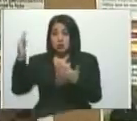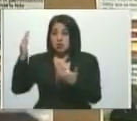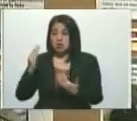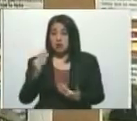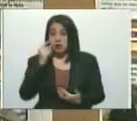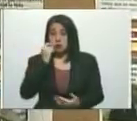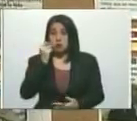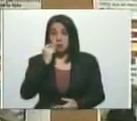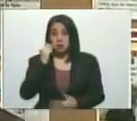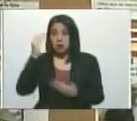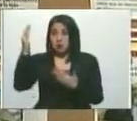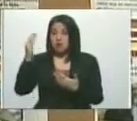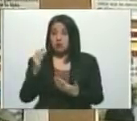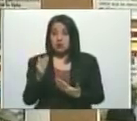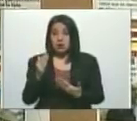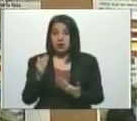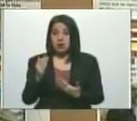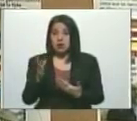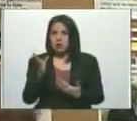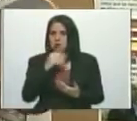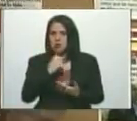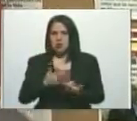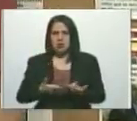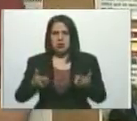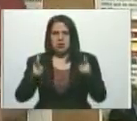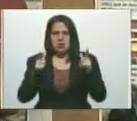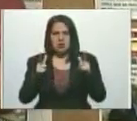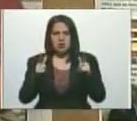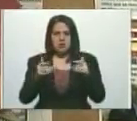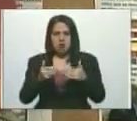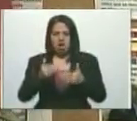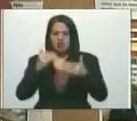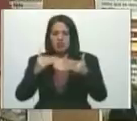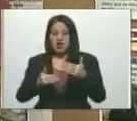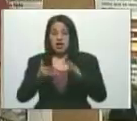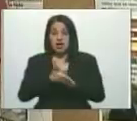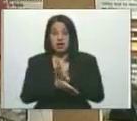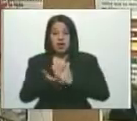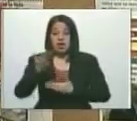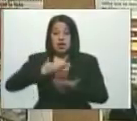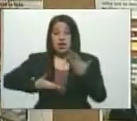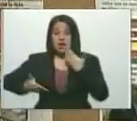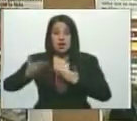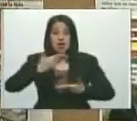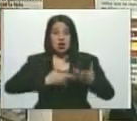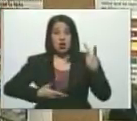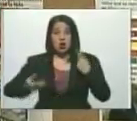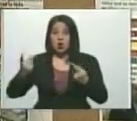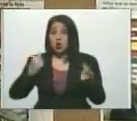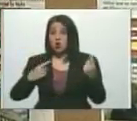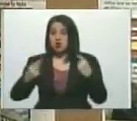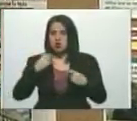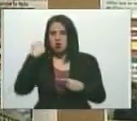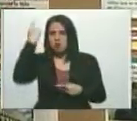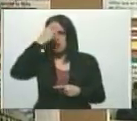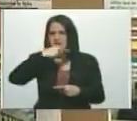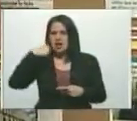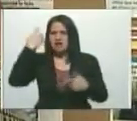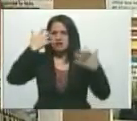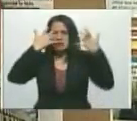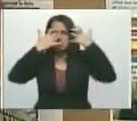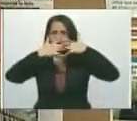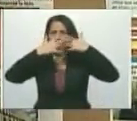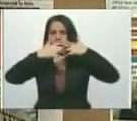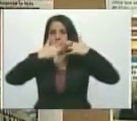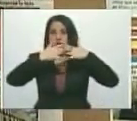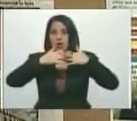La gran mayoría no tiene cuentas con la justicia. Lo que hay detrás de eso es un gran negocio de un señor que llaman Cabeza de Motor, experto en